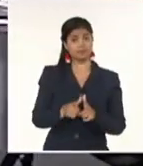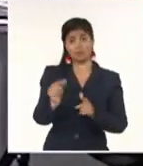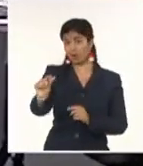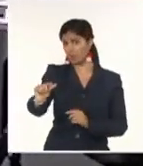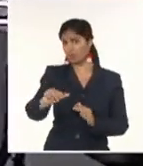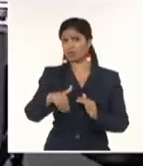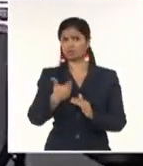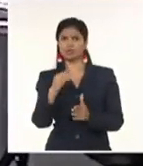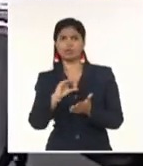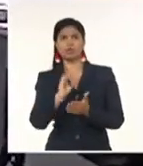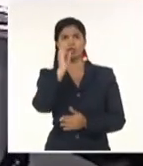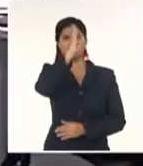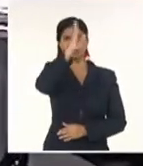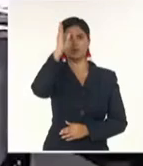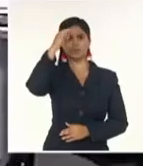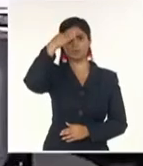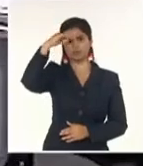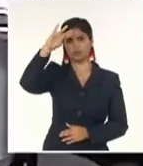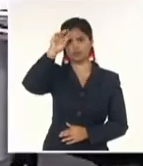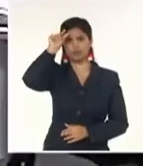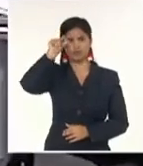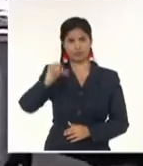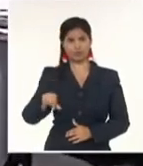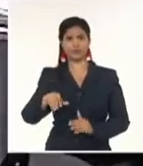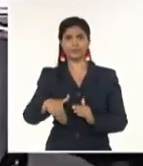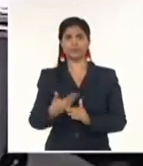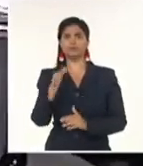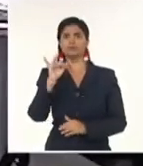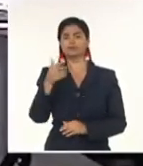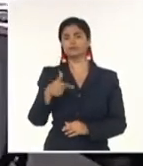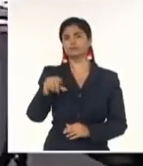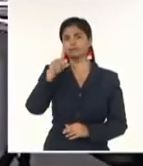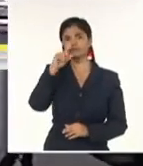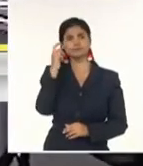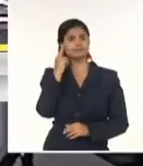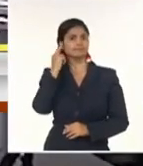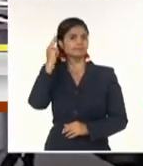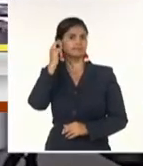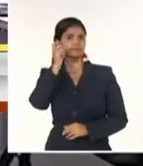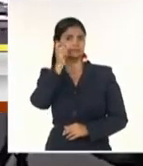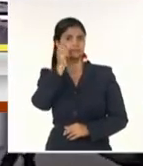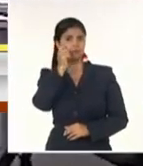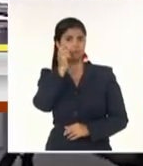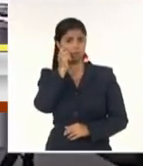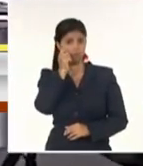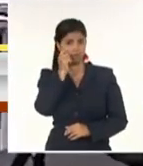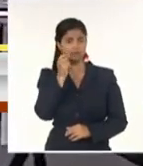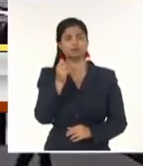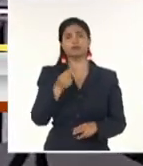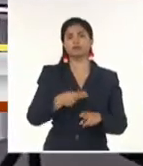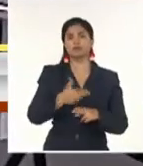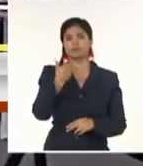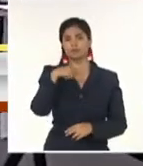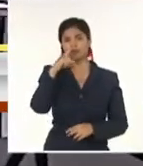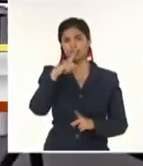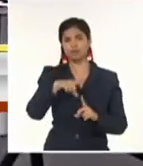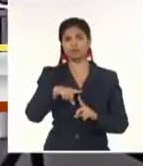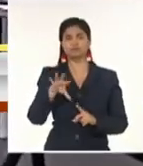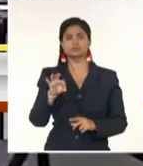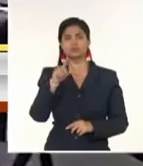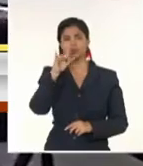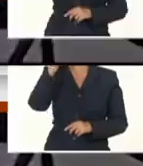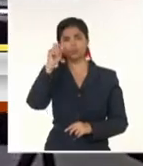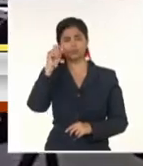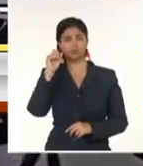Bibliotecario Cubano, el 7 de junio, en honor del gran bibliógrafo Antonio Bachiller y Morales, Baliño transmitió el saludo del